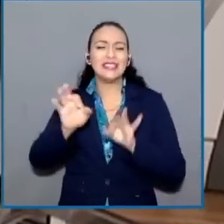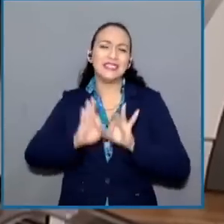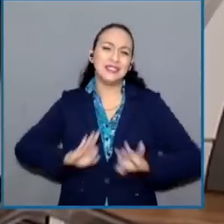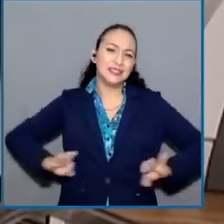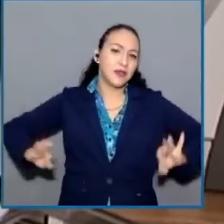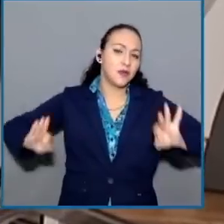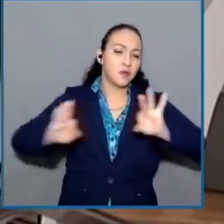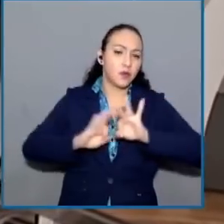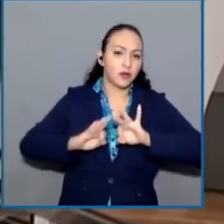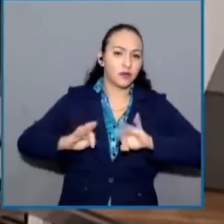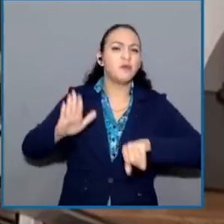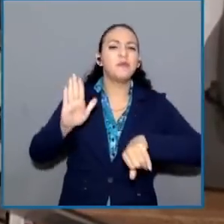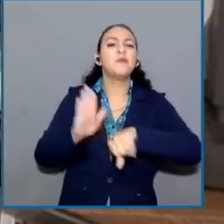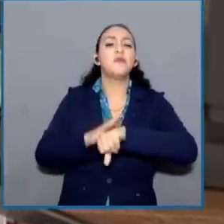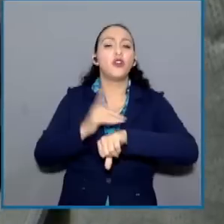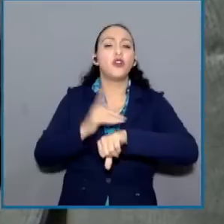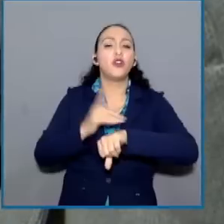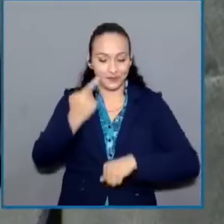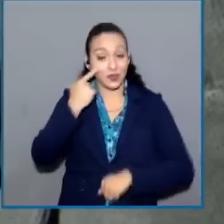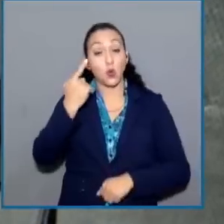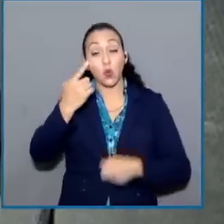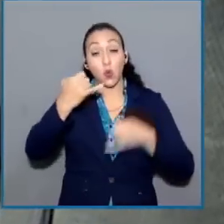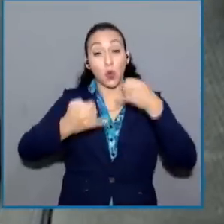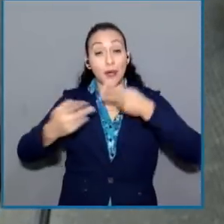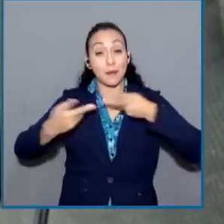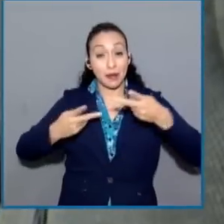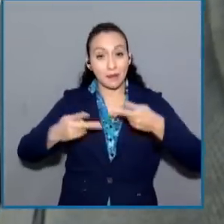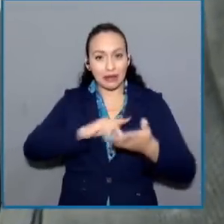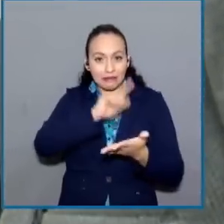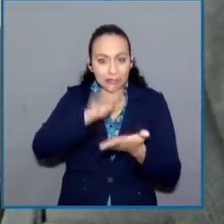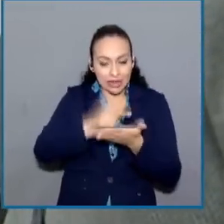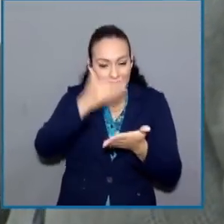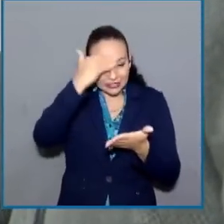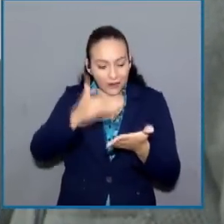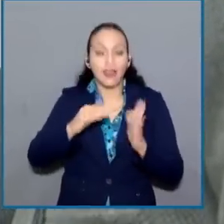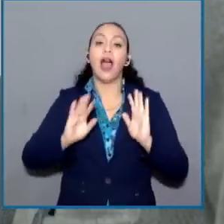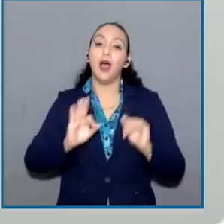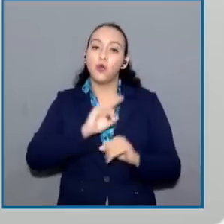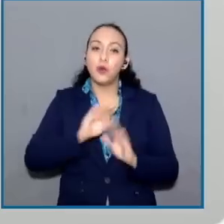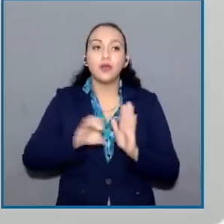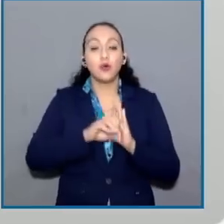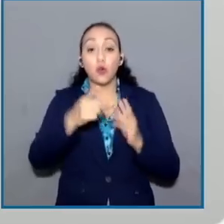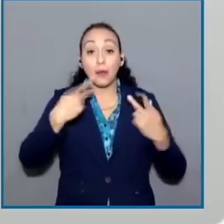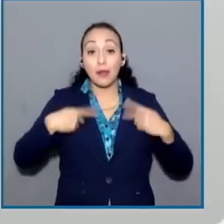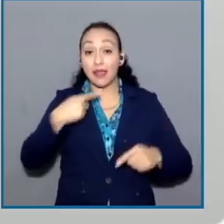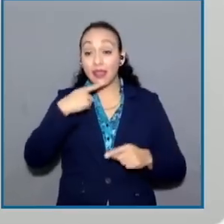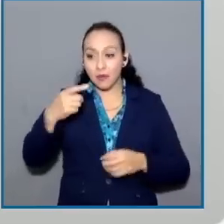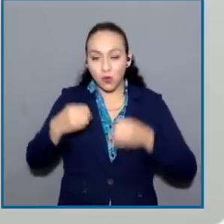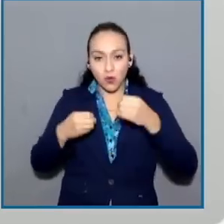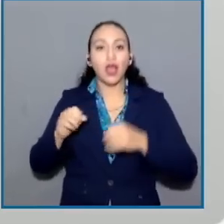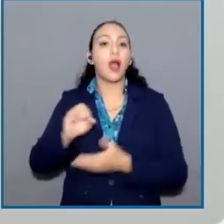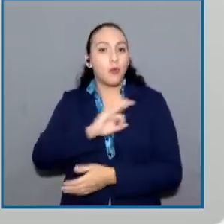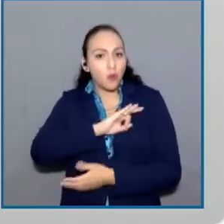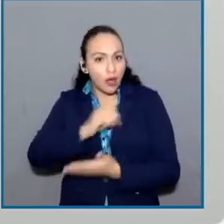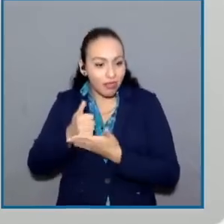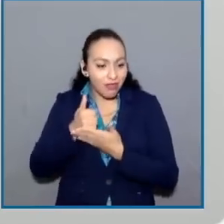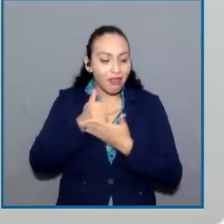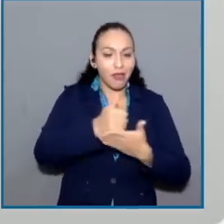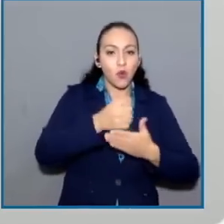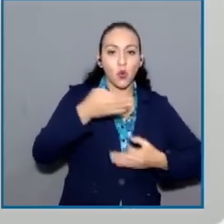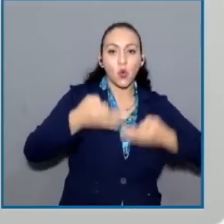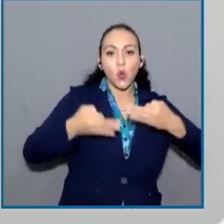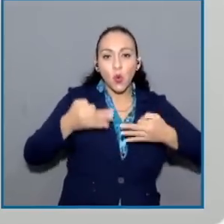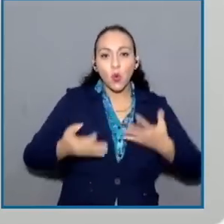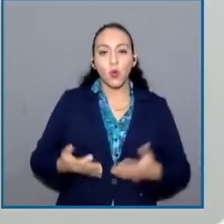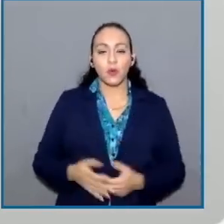igualdad de oportunidades en el acceso a los puestos dentro del sistema judicial. Es concebida como un sistema que